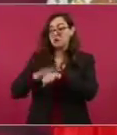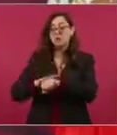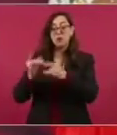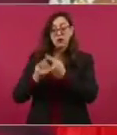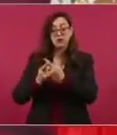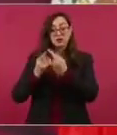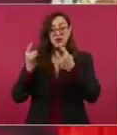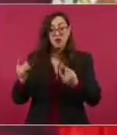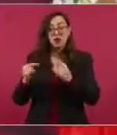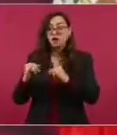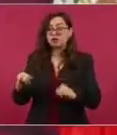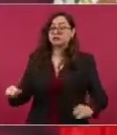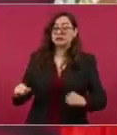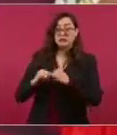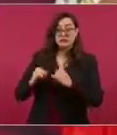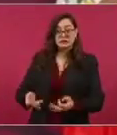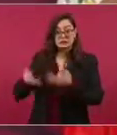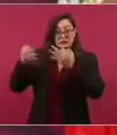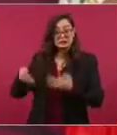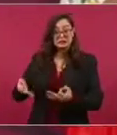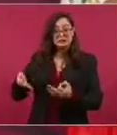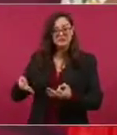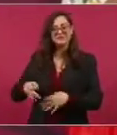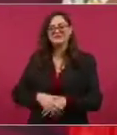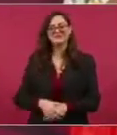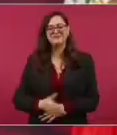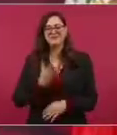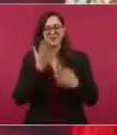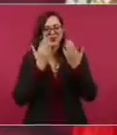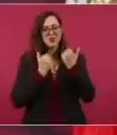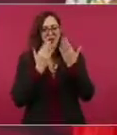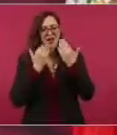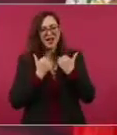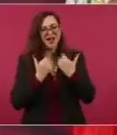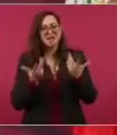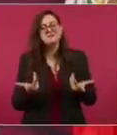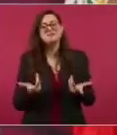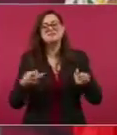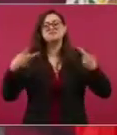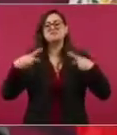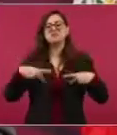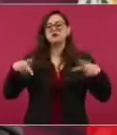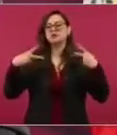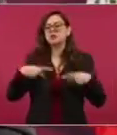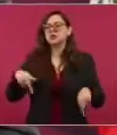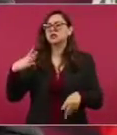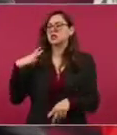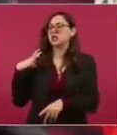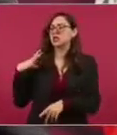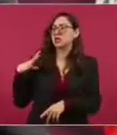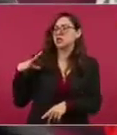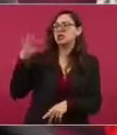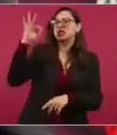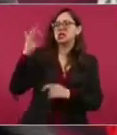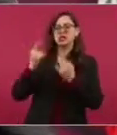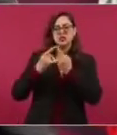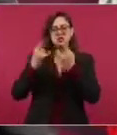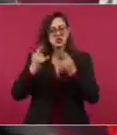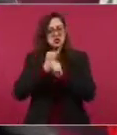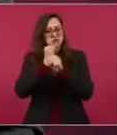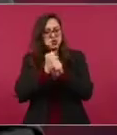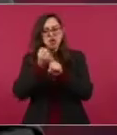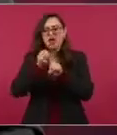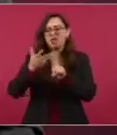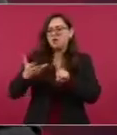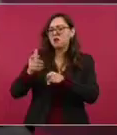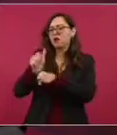y el apoyo voluntario de intelectuales, historiadores, antropólogos,